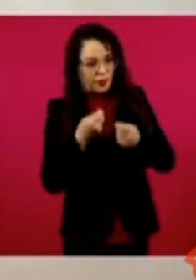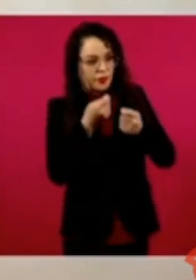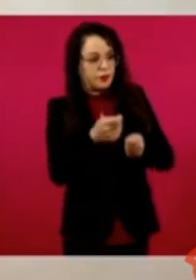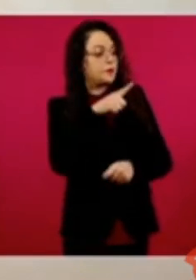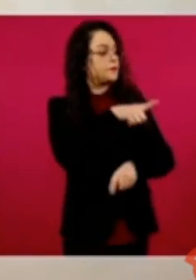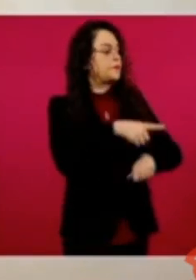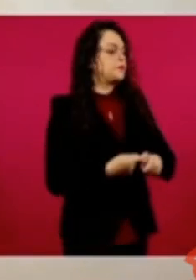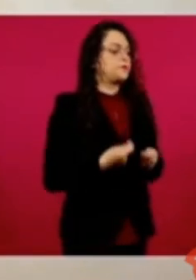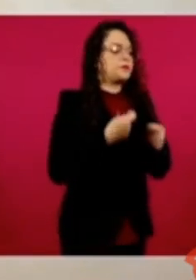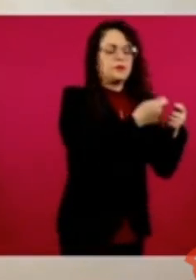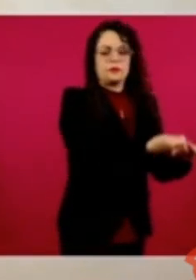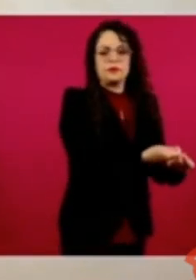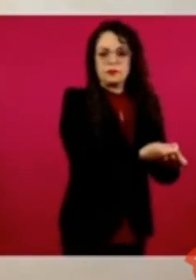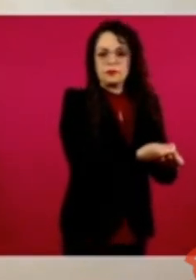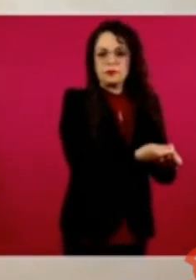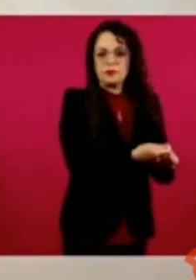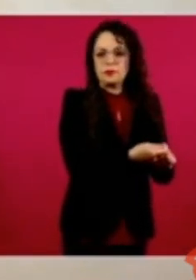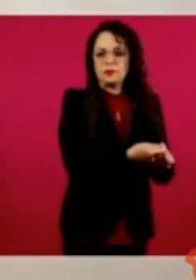¿Cómo va a ser eso?